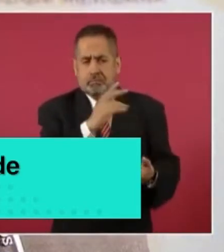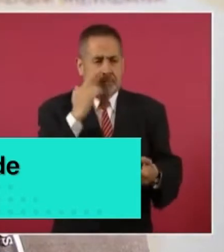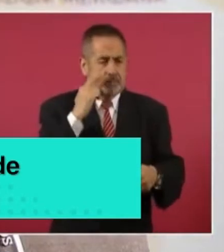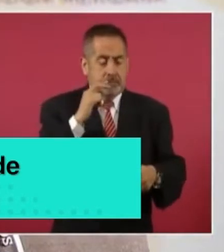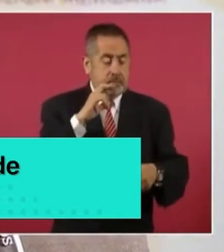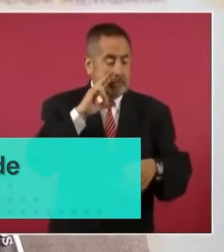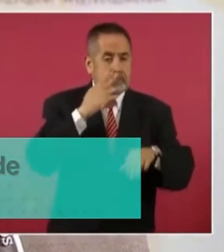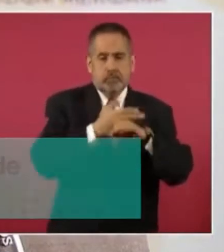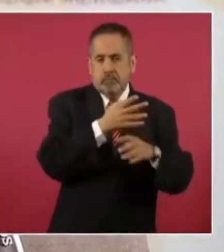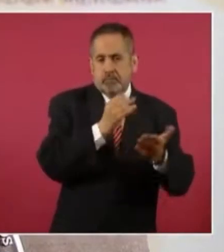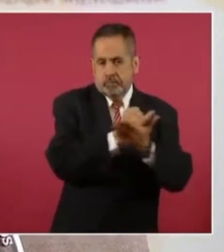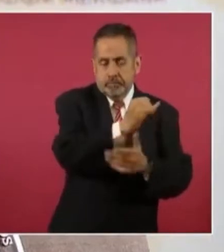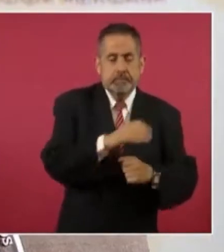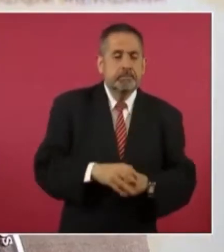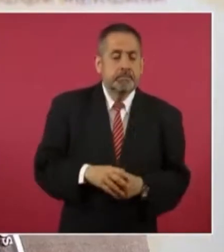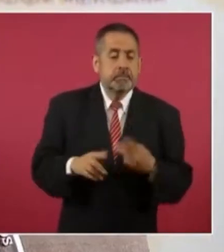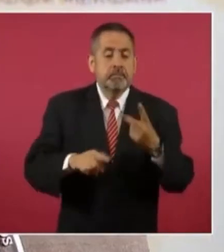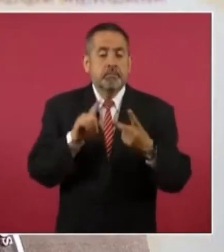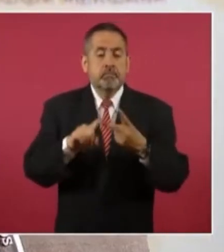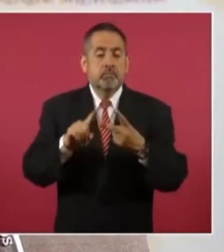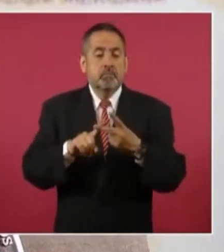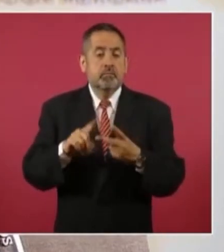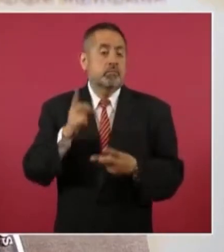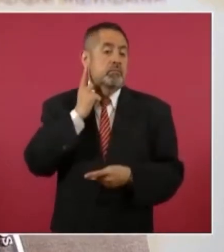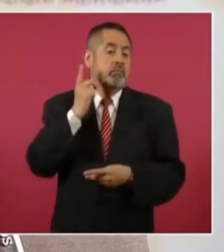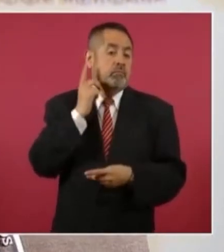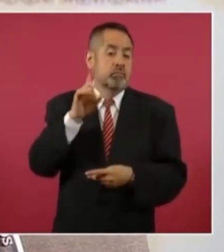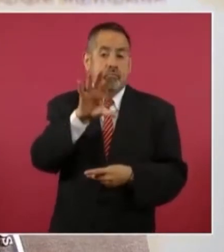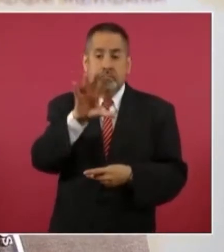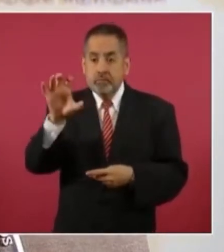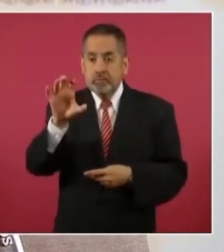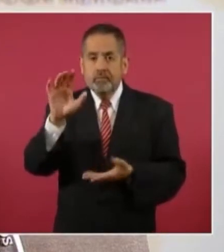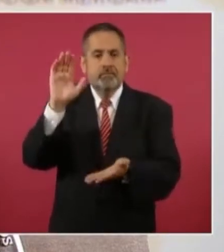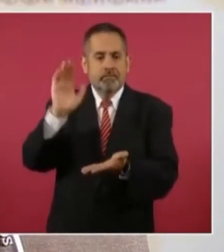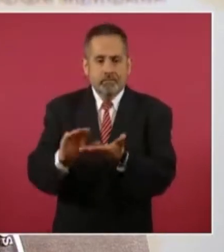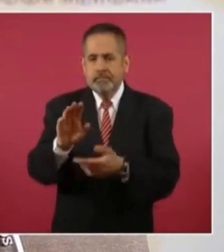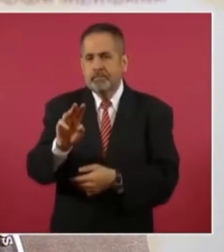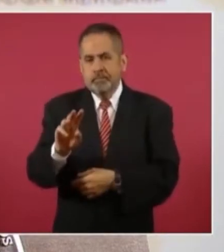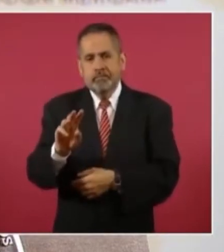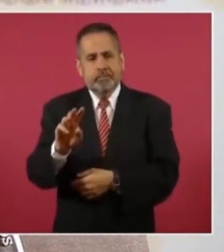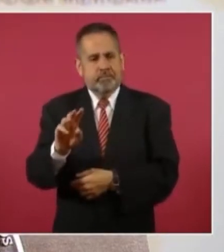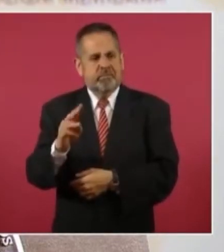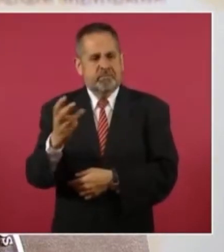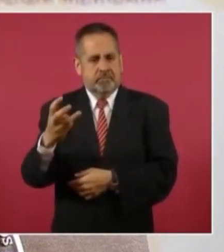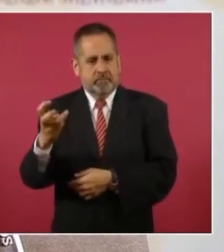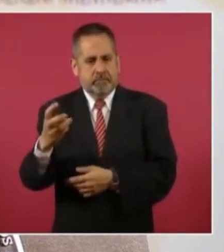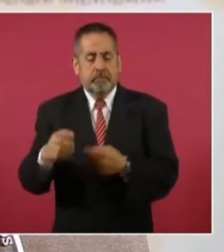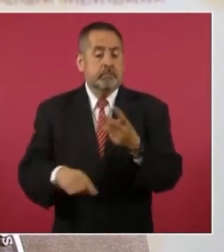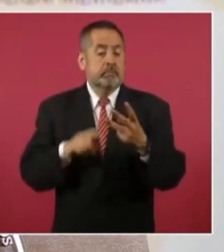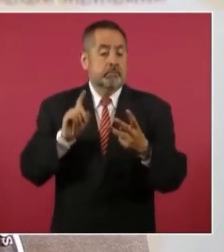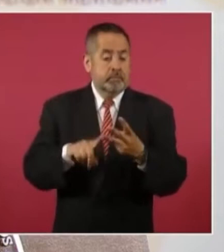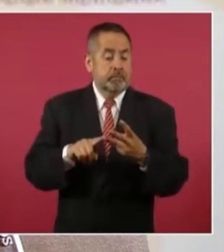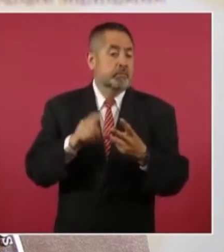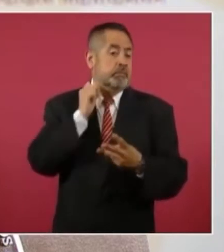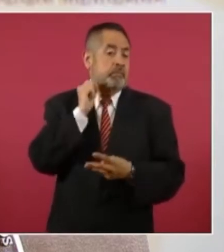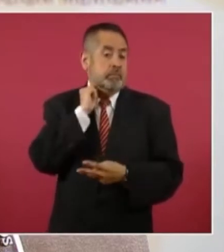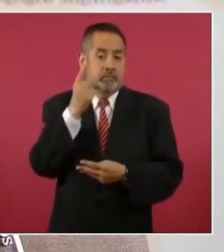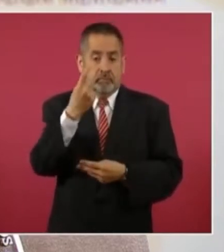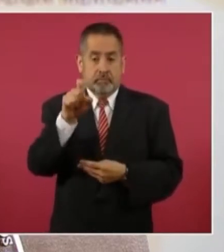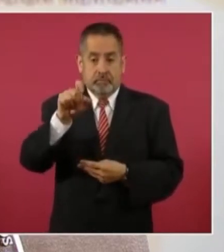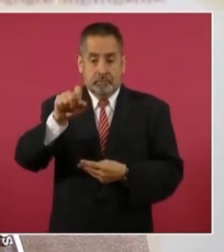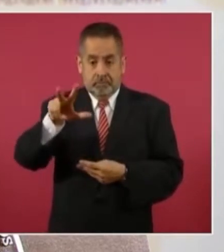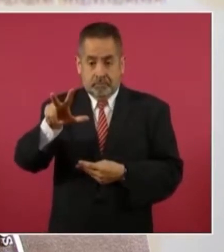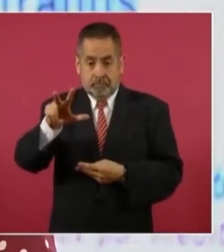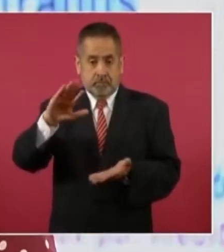de diputados de 500 a 300. Tres, reducir el número de senadores de 128